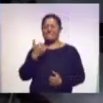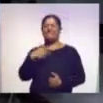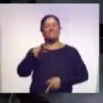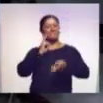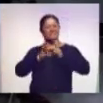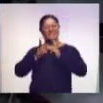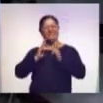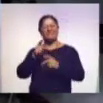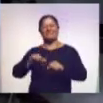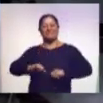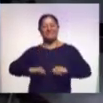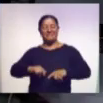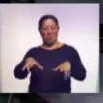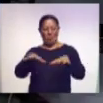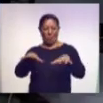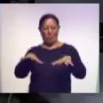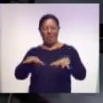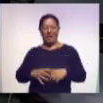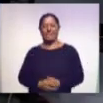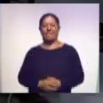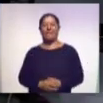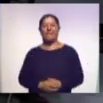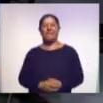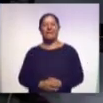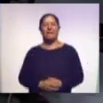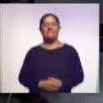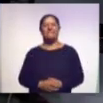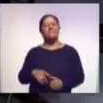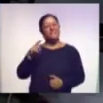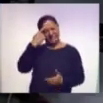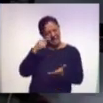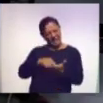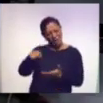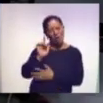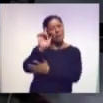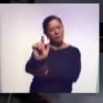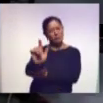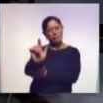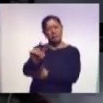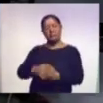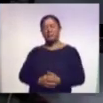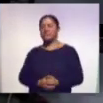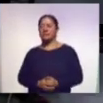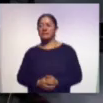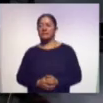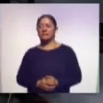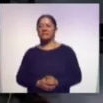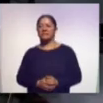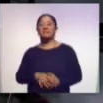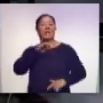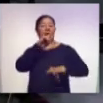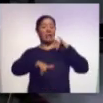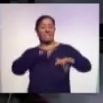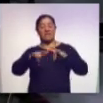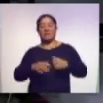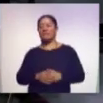magno evento que se llevará a cabo, si no me equivoco, el próximo lunes en el recinto ferial?